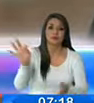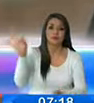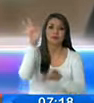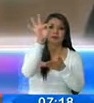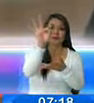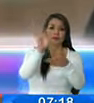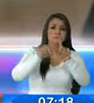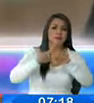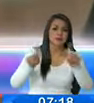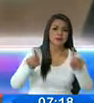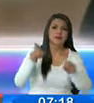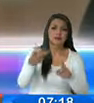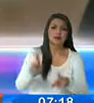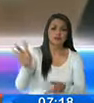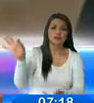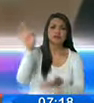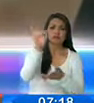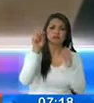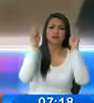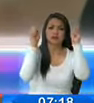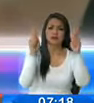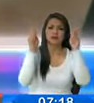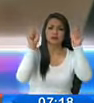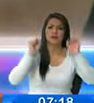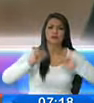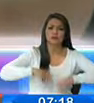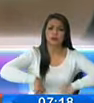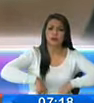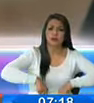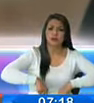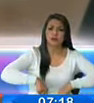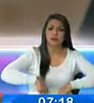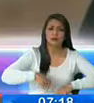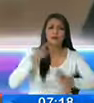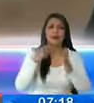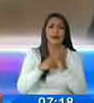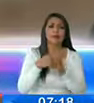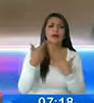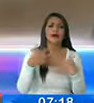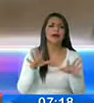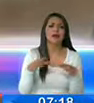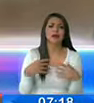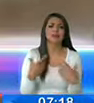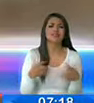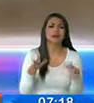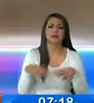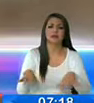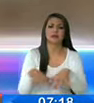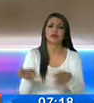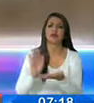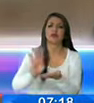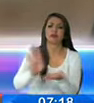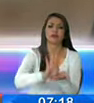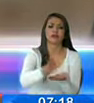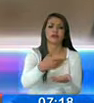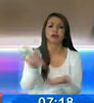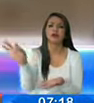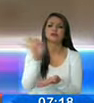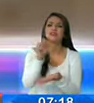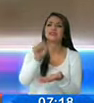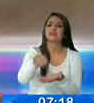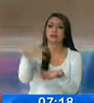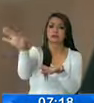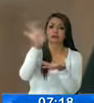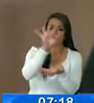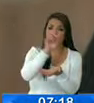diversidad, estén representados y no sea una simple metodología que los excluya y que